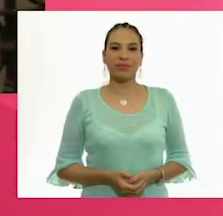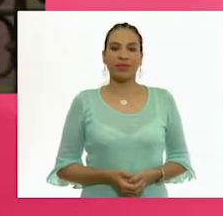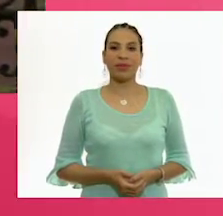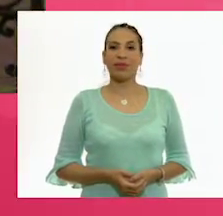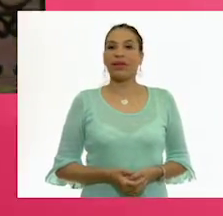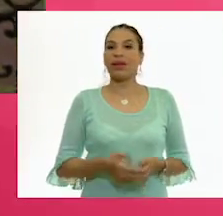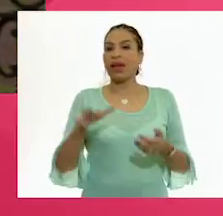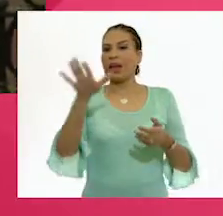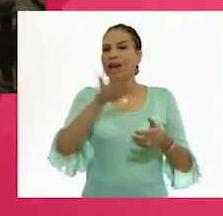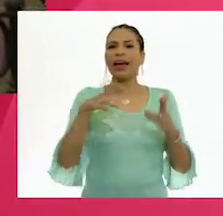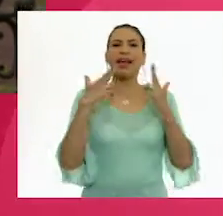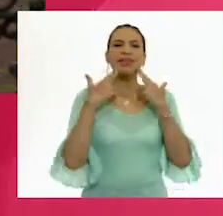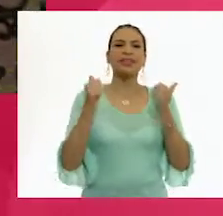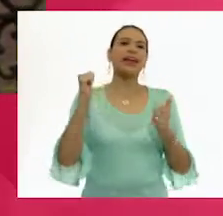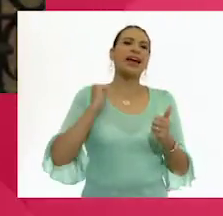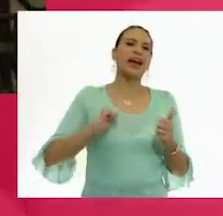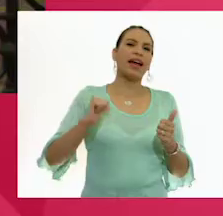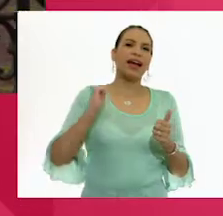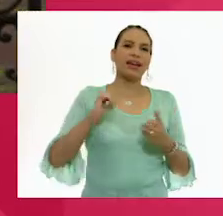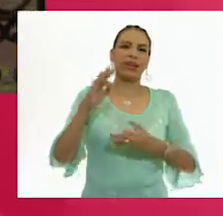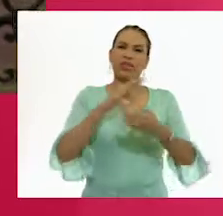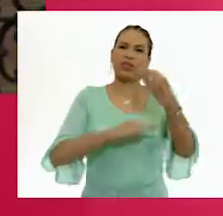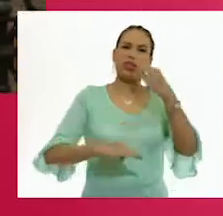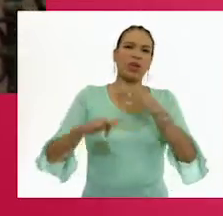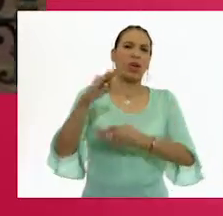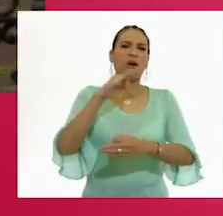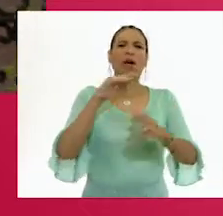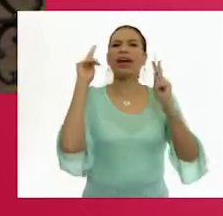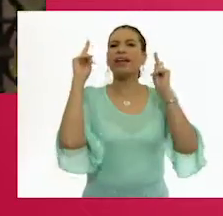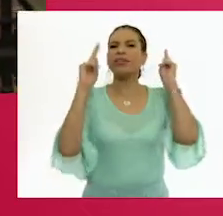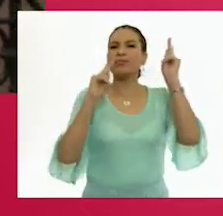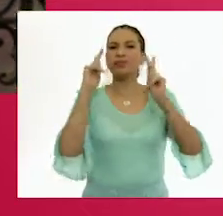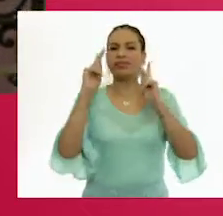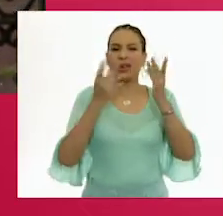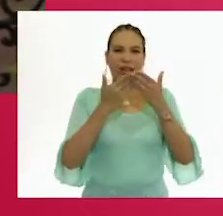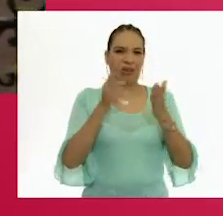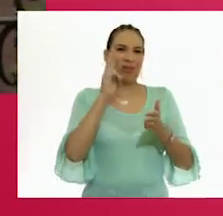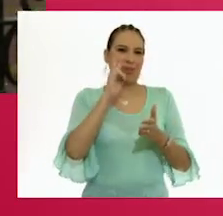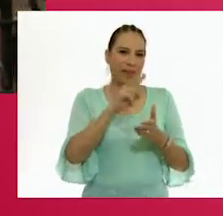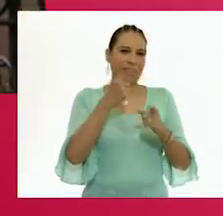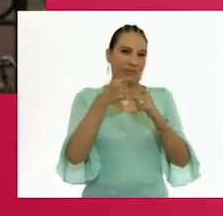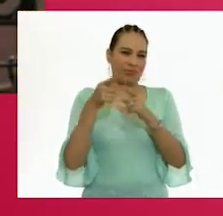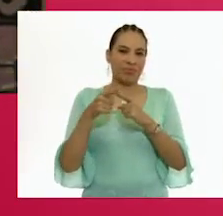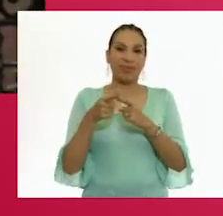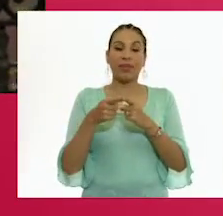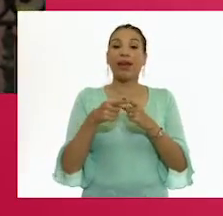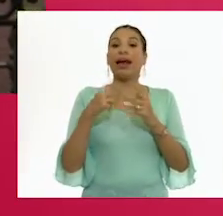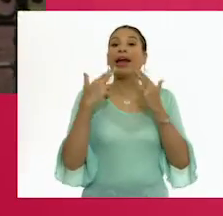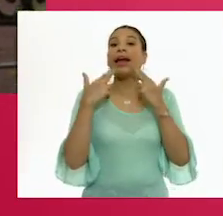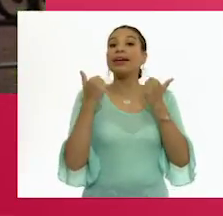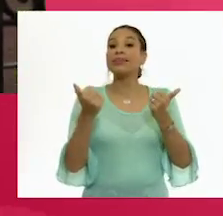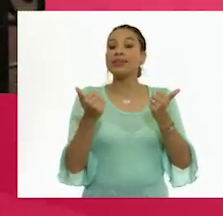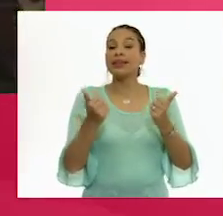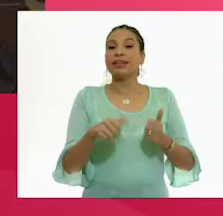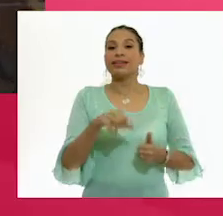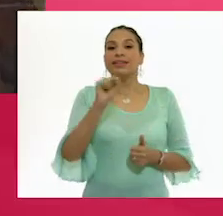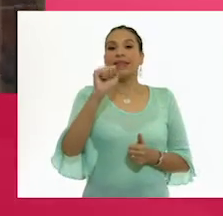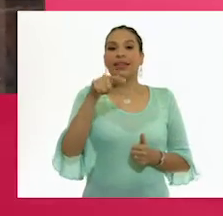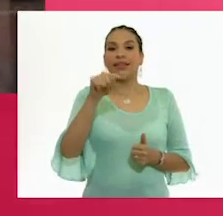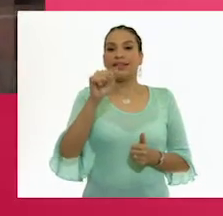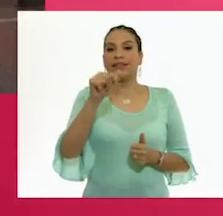Estamos en la hacienda más antigua de todas las que hemos visitado en esta serie. La hacienda de Santa